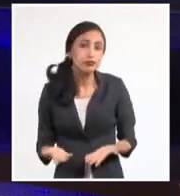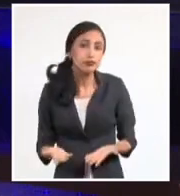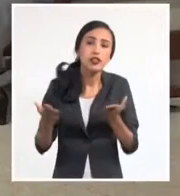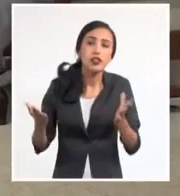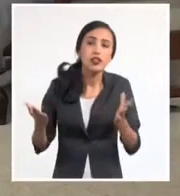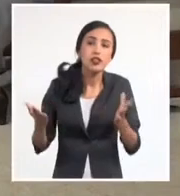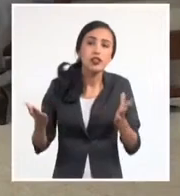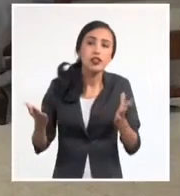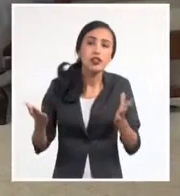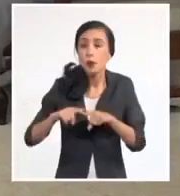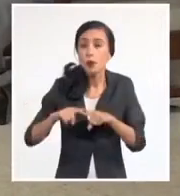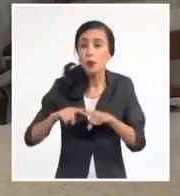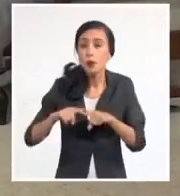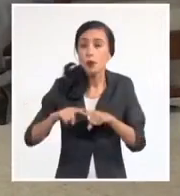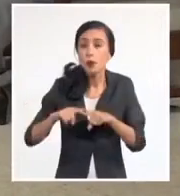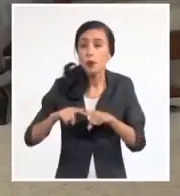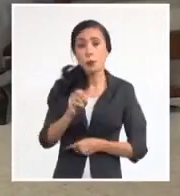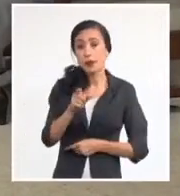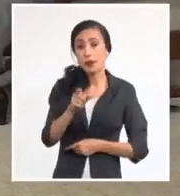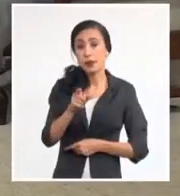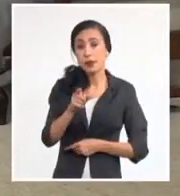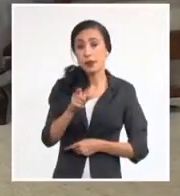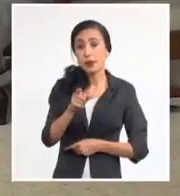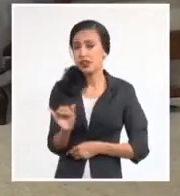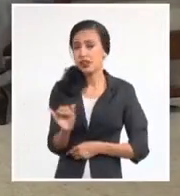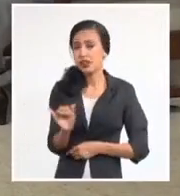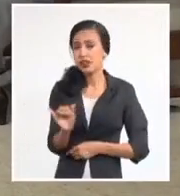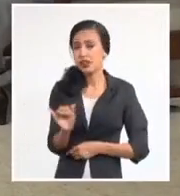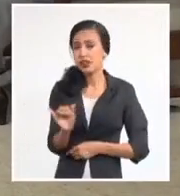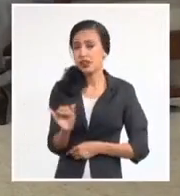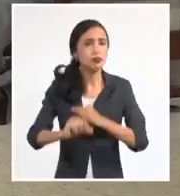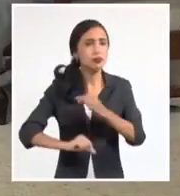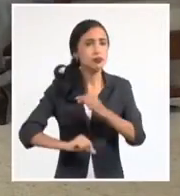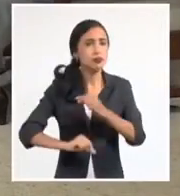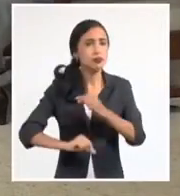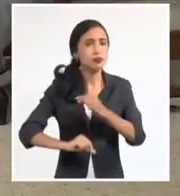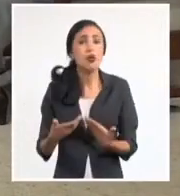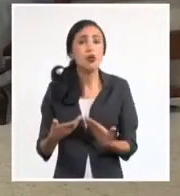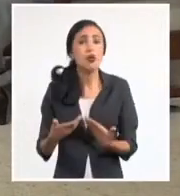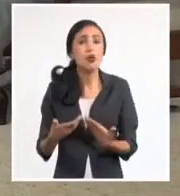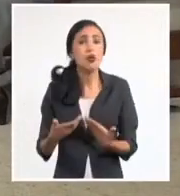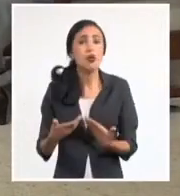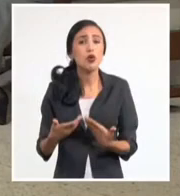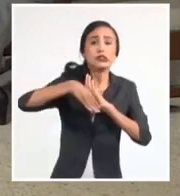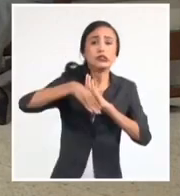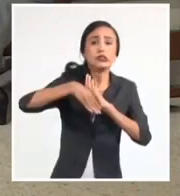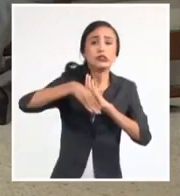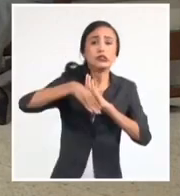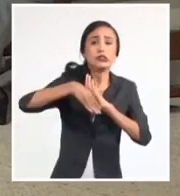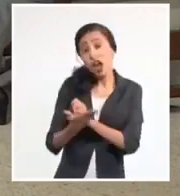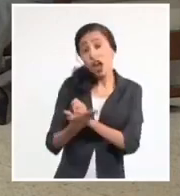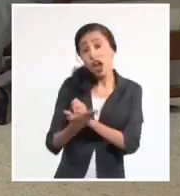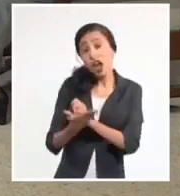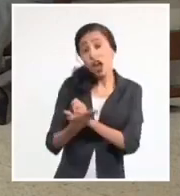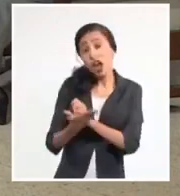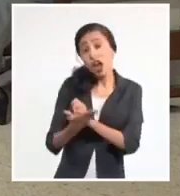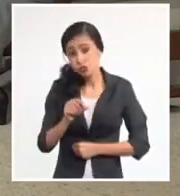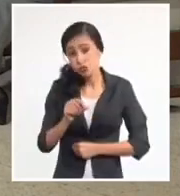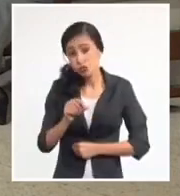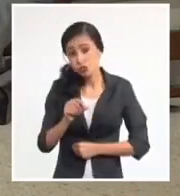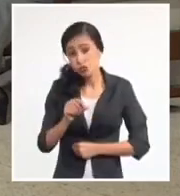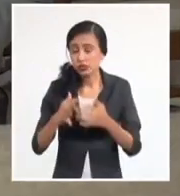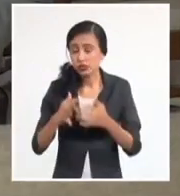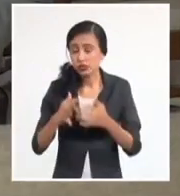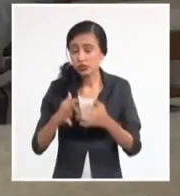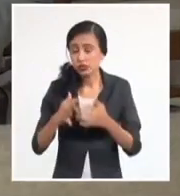el 2017 ha tenido un decrecimiento, digamos, sostenido de este importante sector de nuestro país. Será uno de los